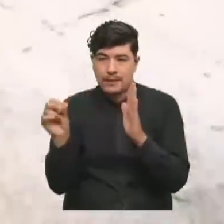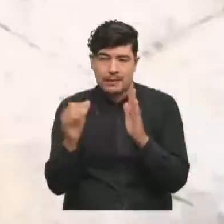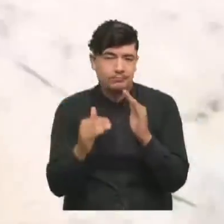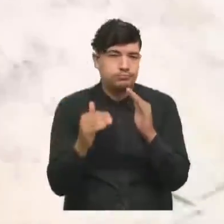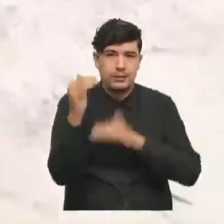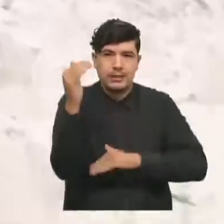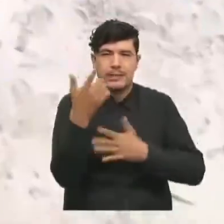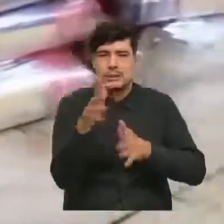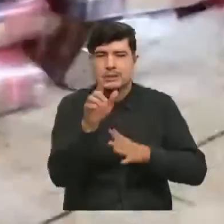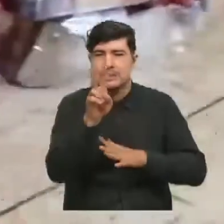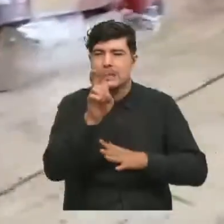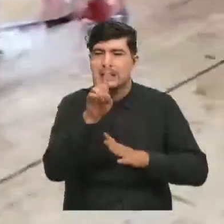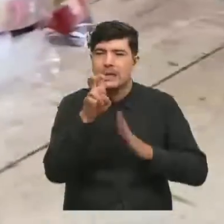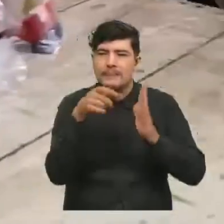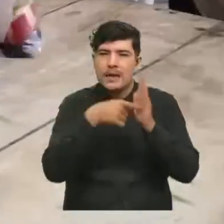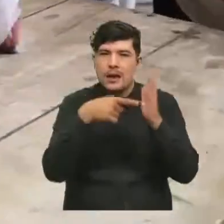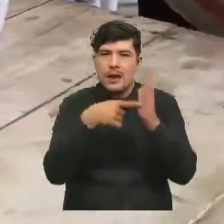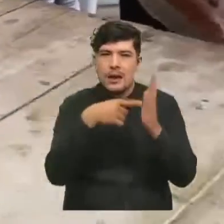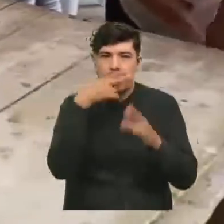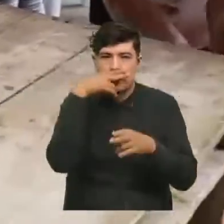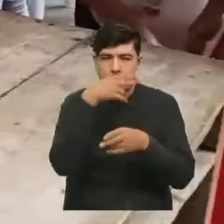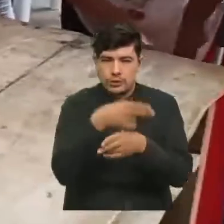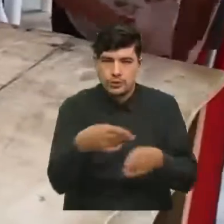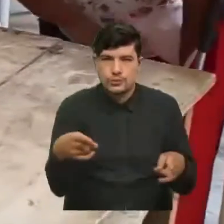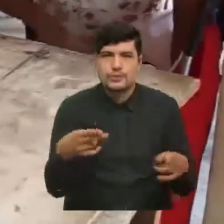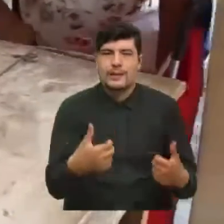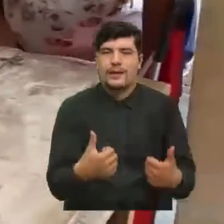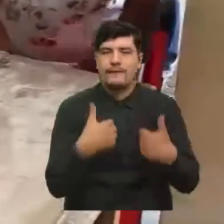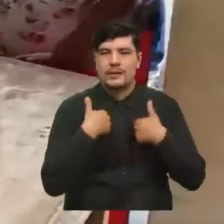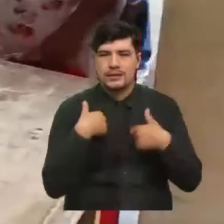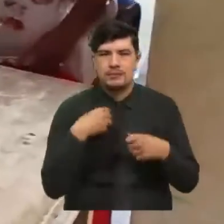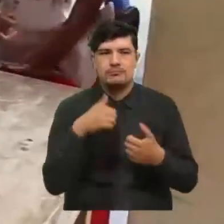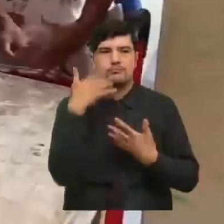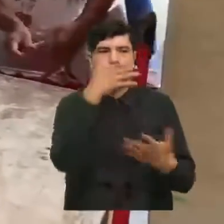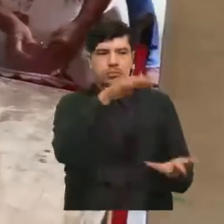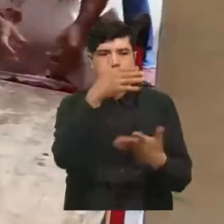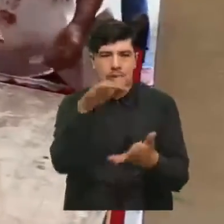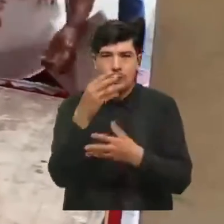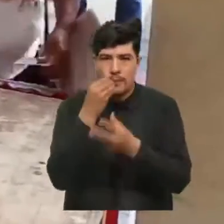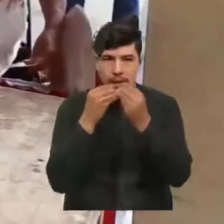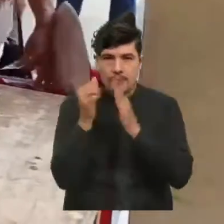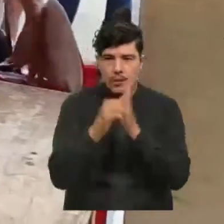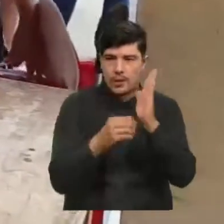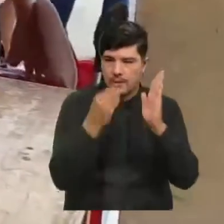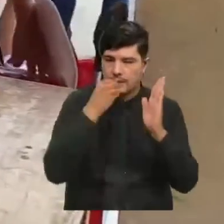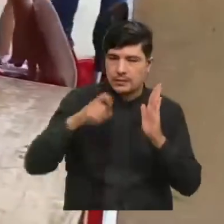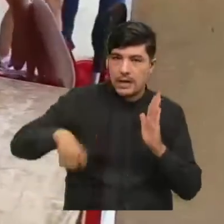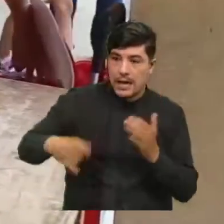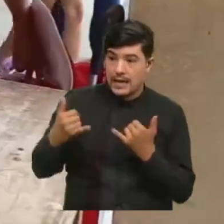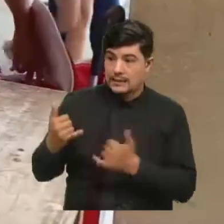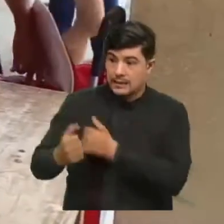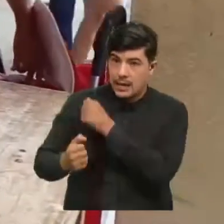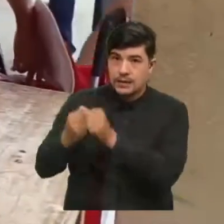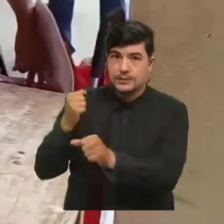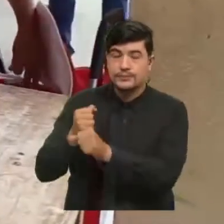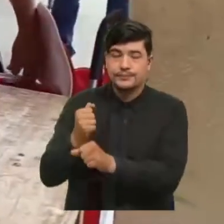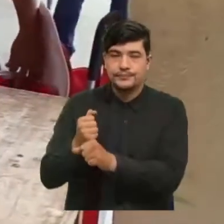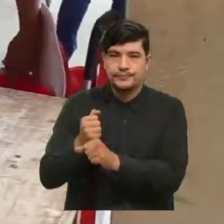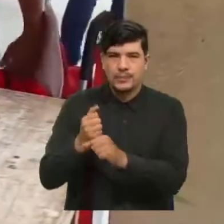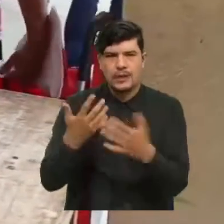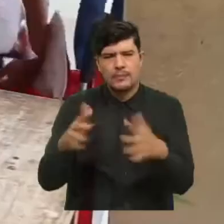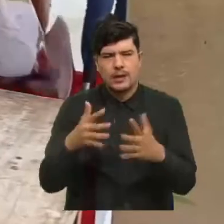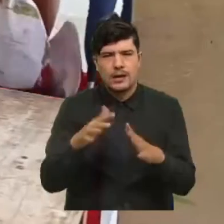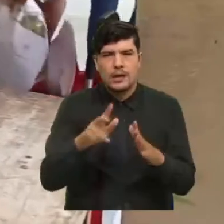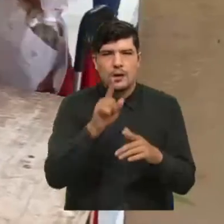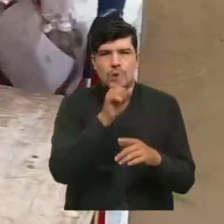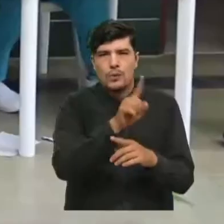cada siete mil niños que entraron a beneficiarse en ese tema y este año en este programa y este año tenemos alrededor de los